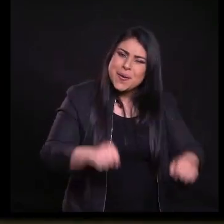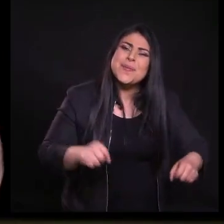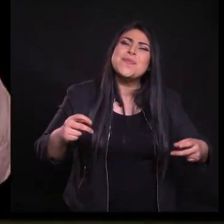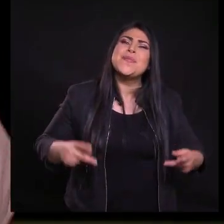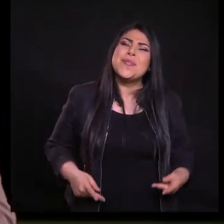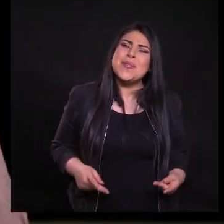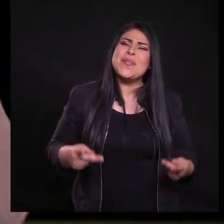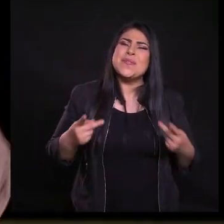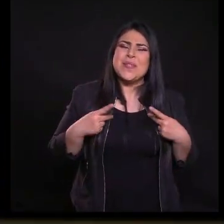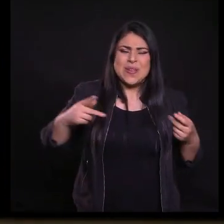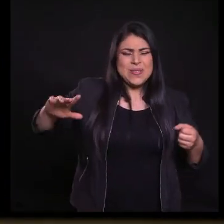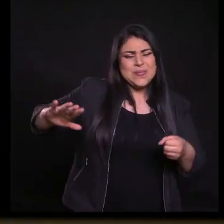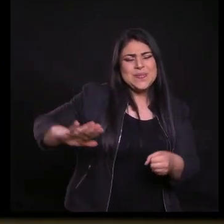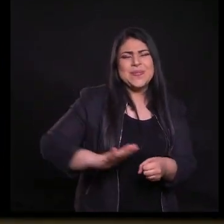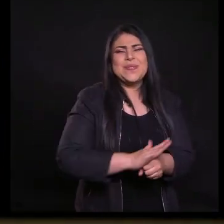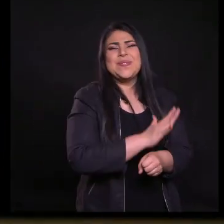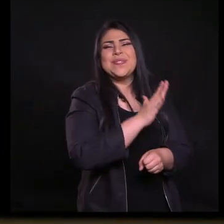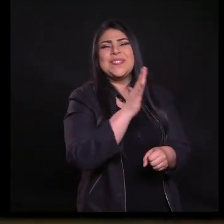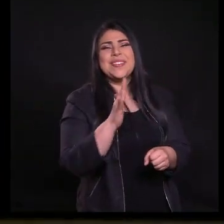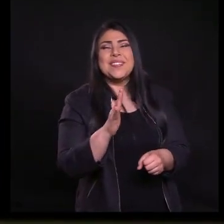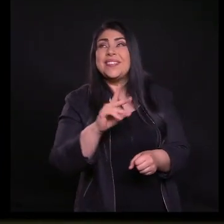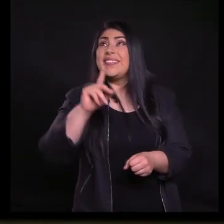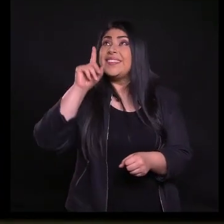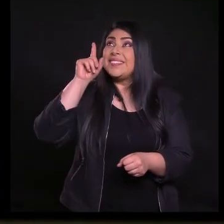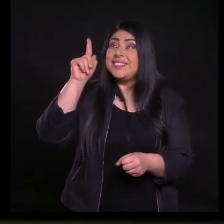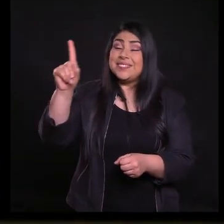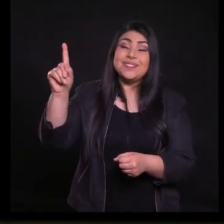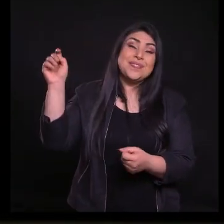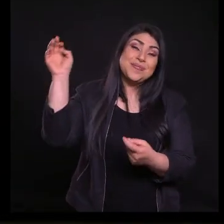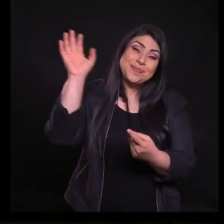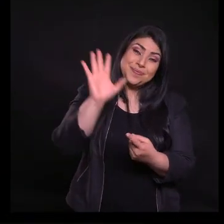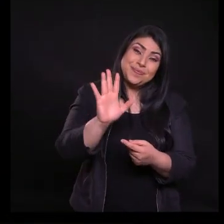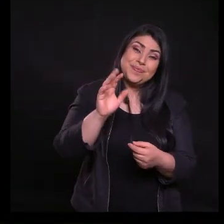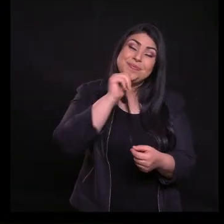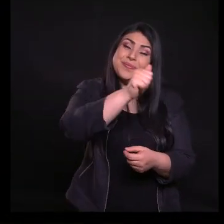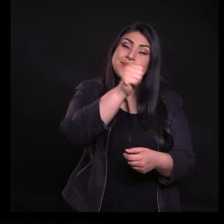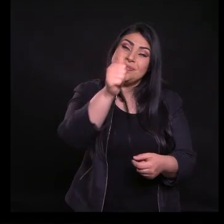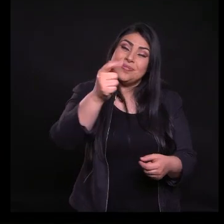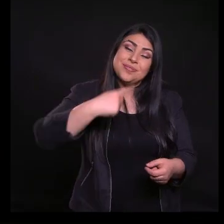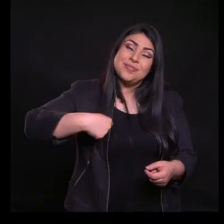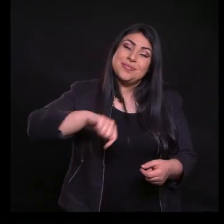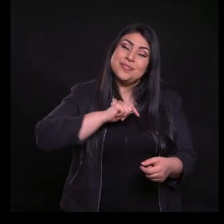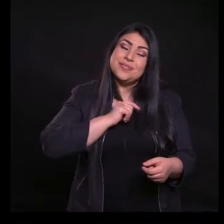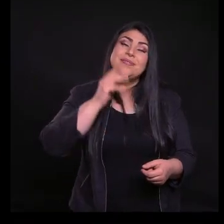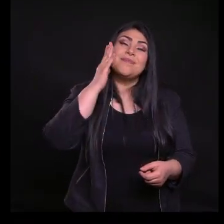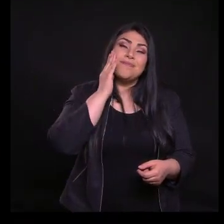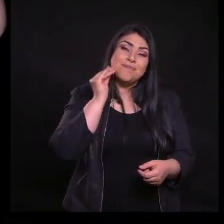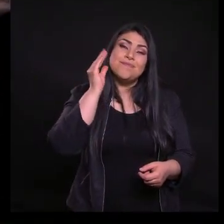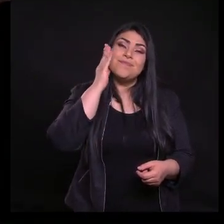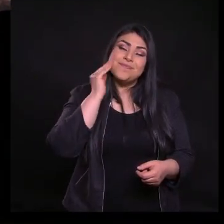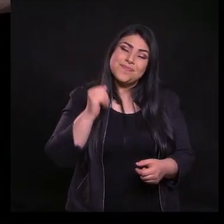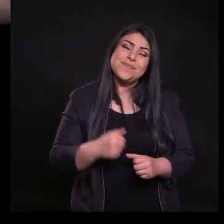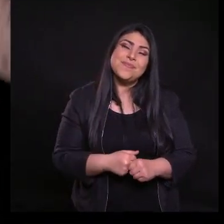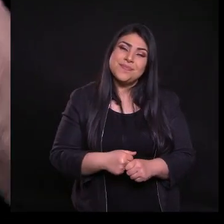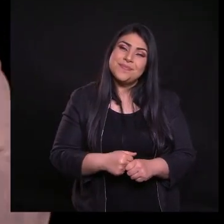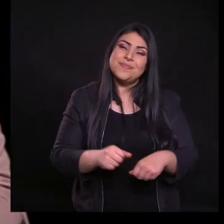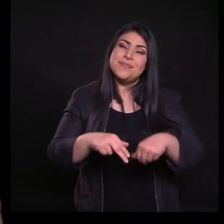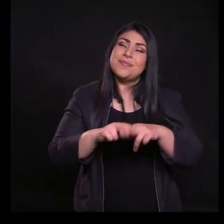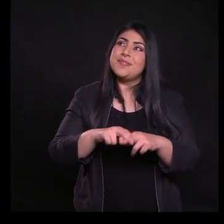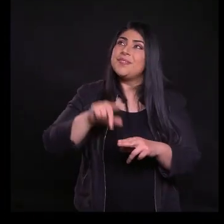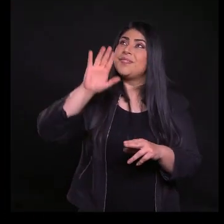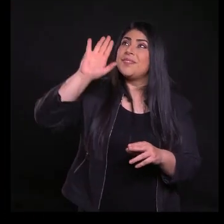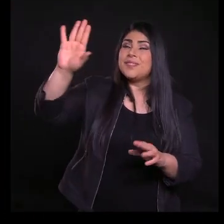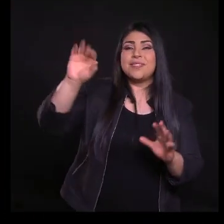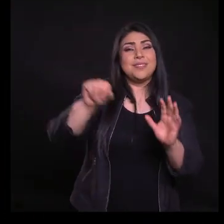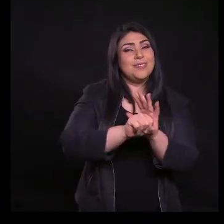la plenitud de vida que él quiere que cada uno de nosotros vivamos según el sacrificio que